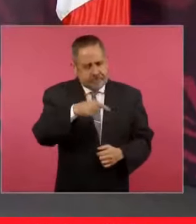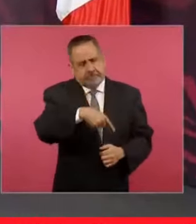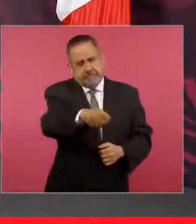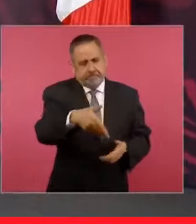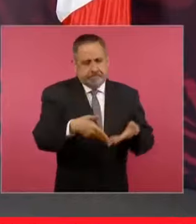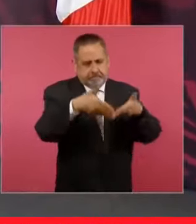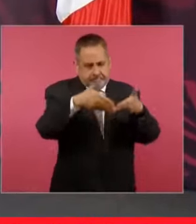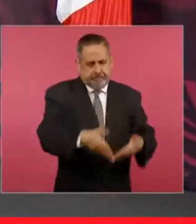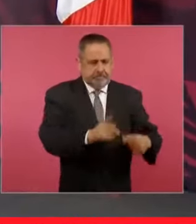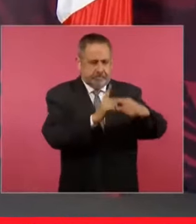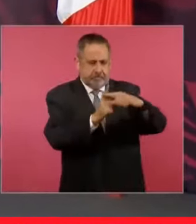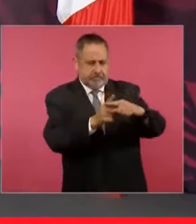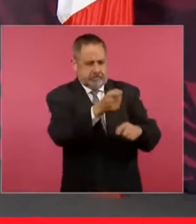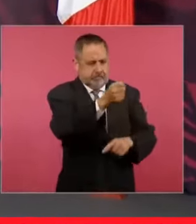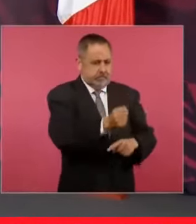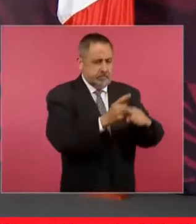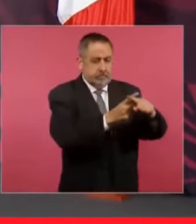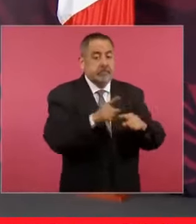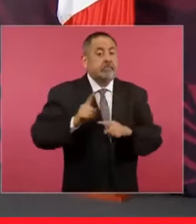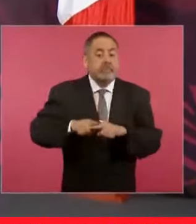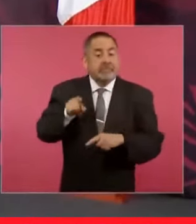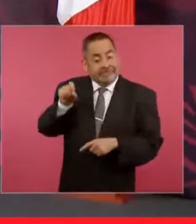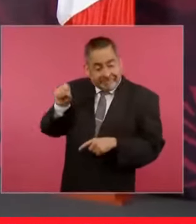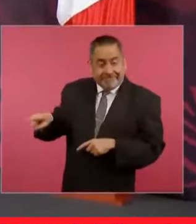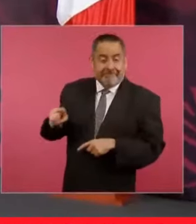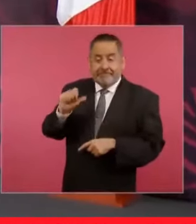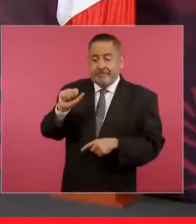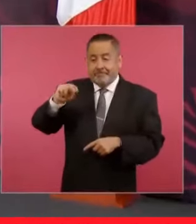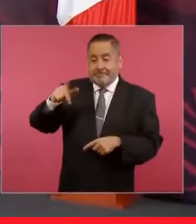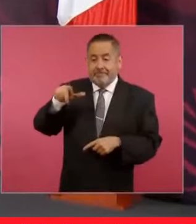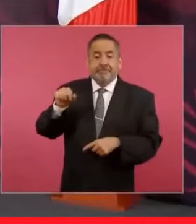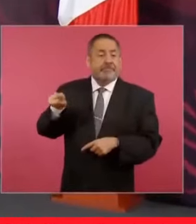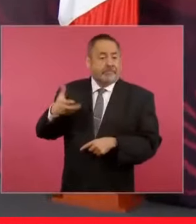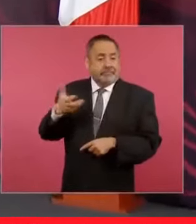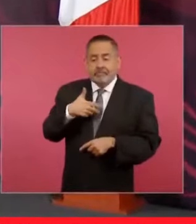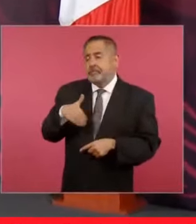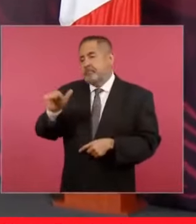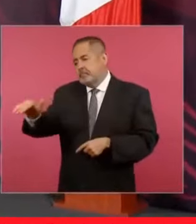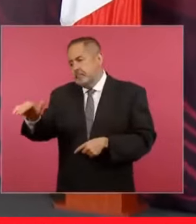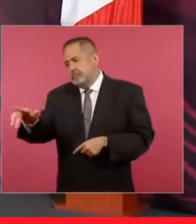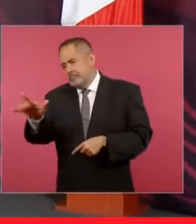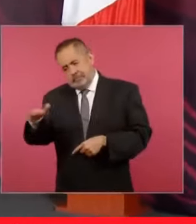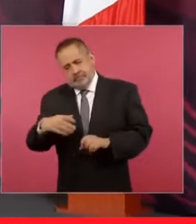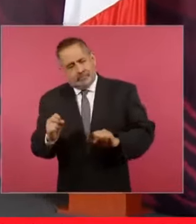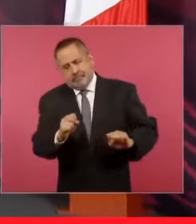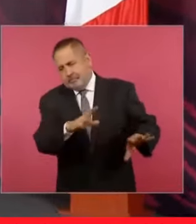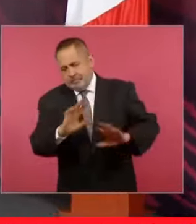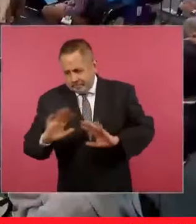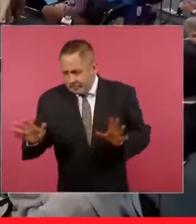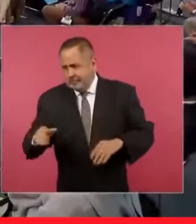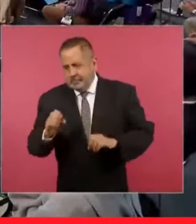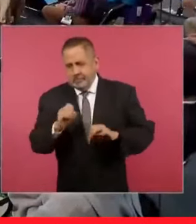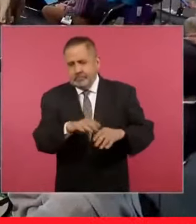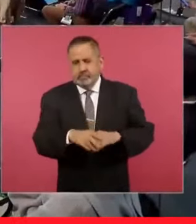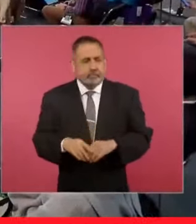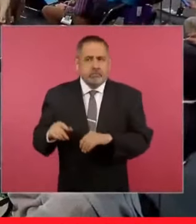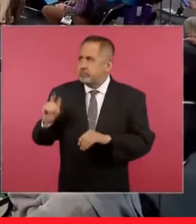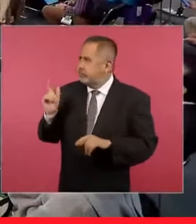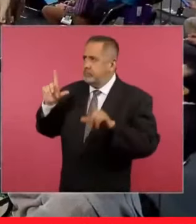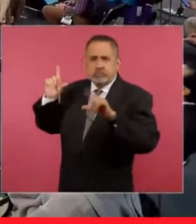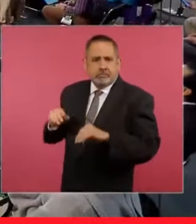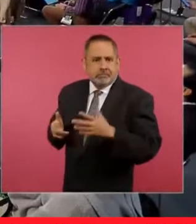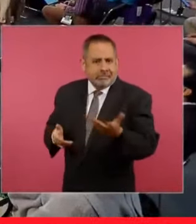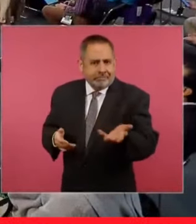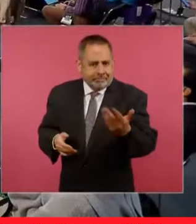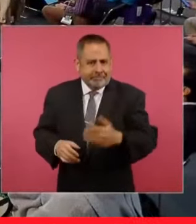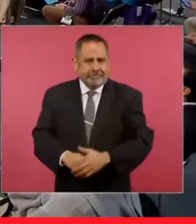sepultura pero es Ángeles o sea y pero ya me lo